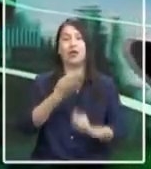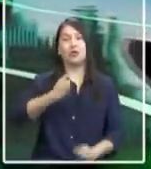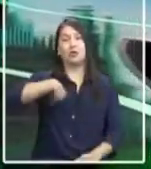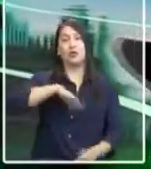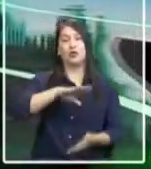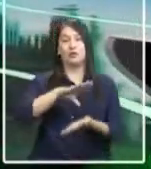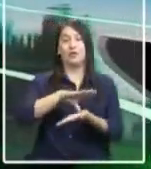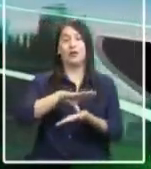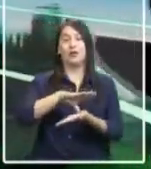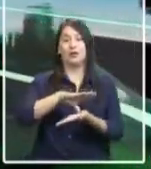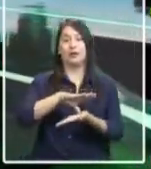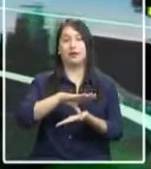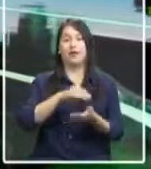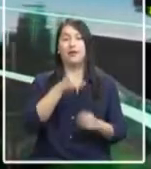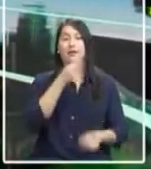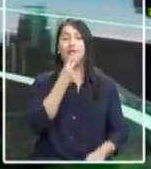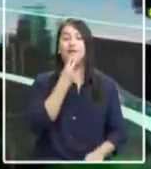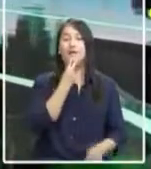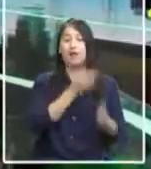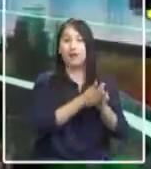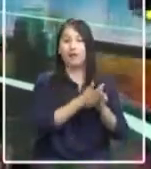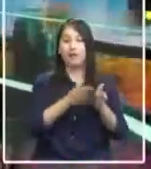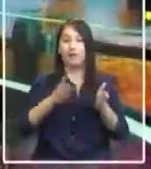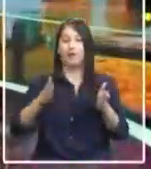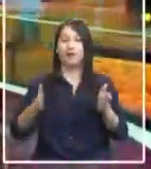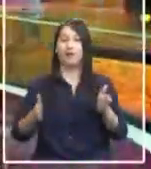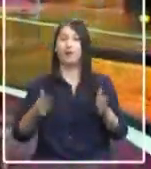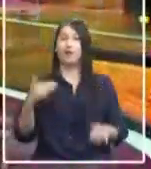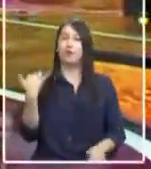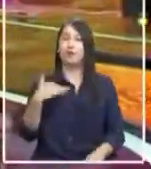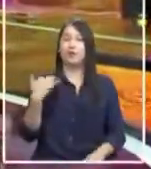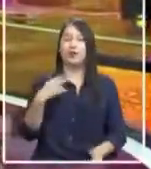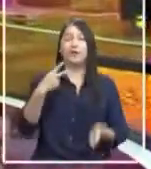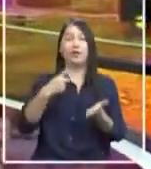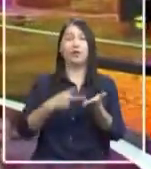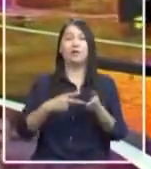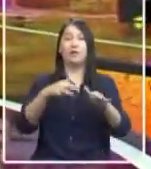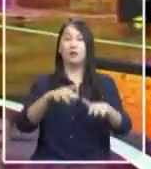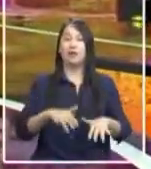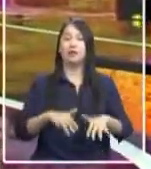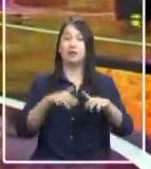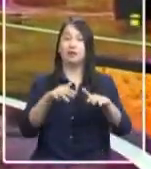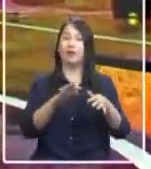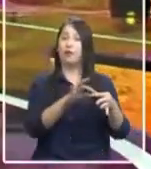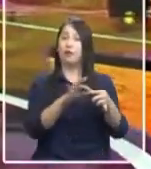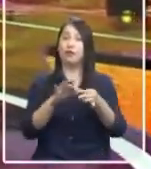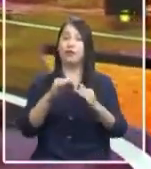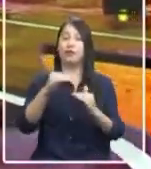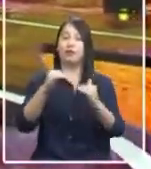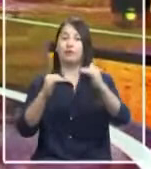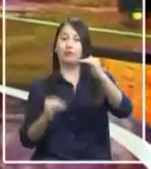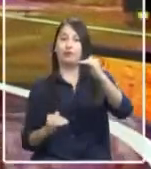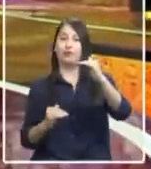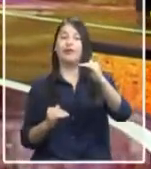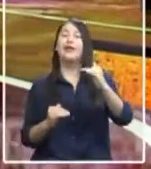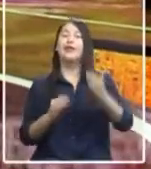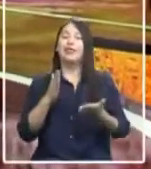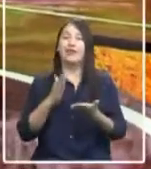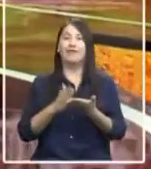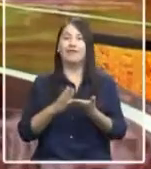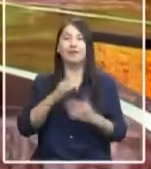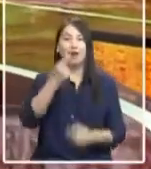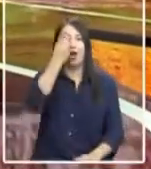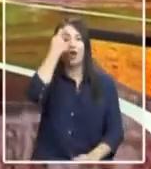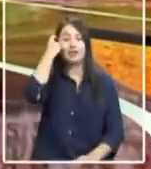vivió un periodo muy, muy importante el 2019 en base a la desigualdad y por eso tenemos que estar conscientes de este problema. Tenemos